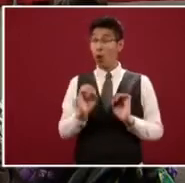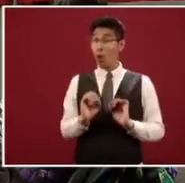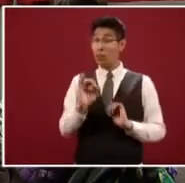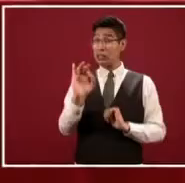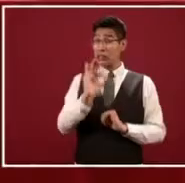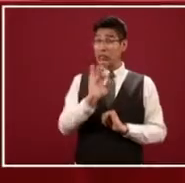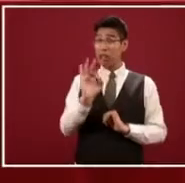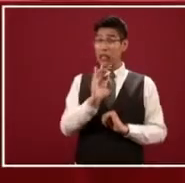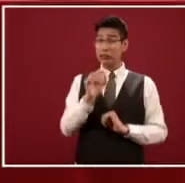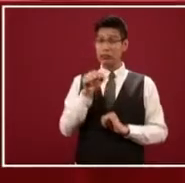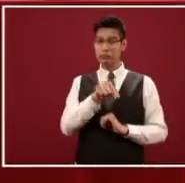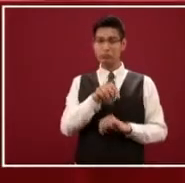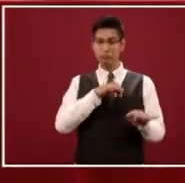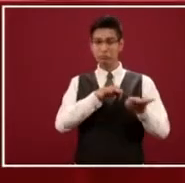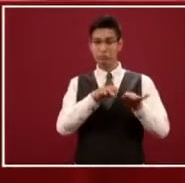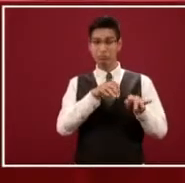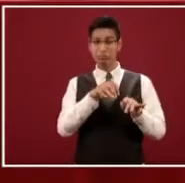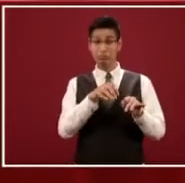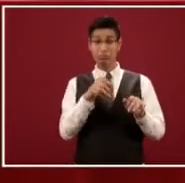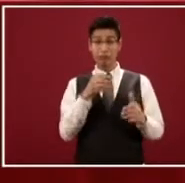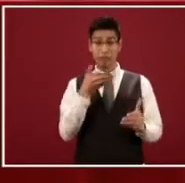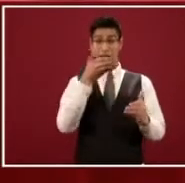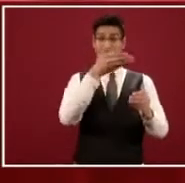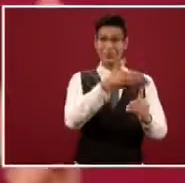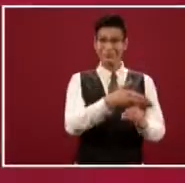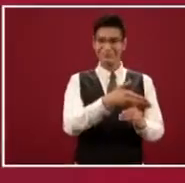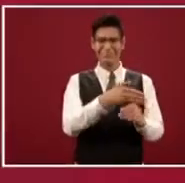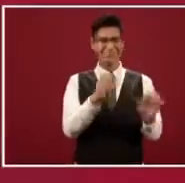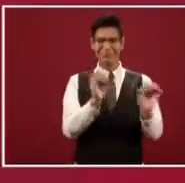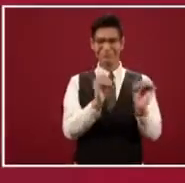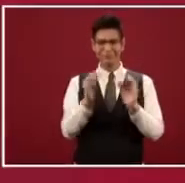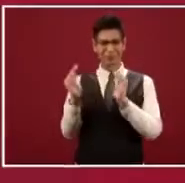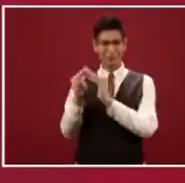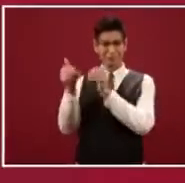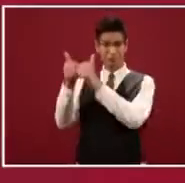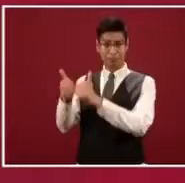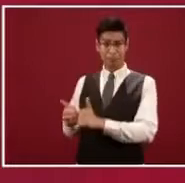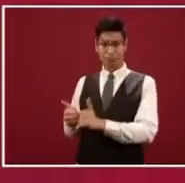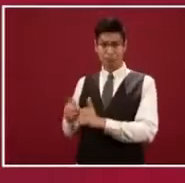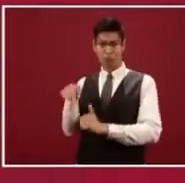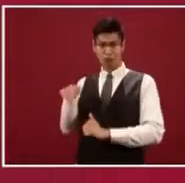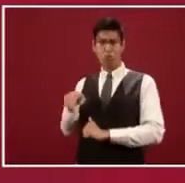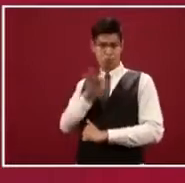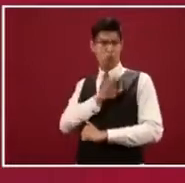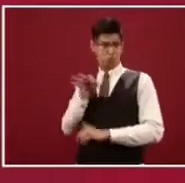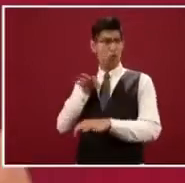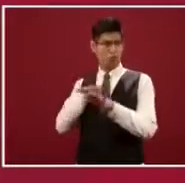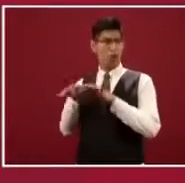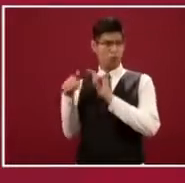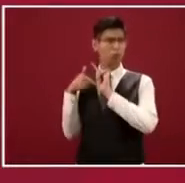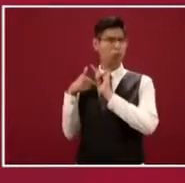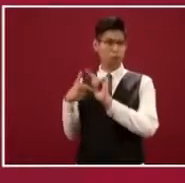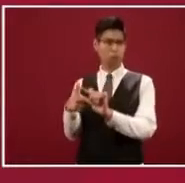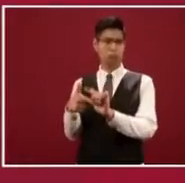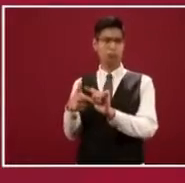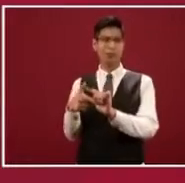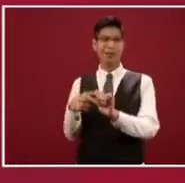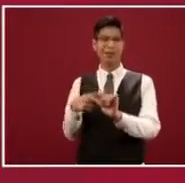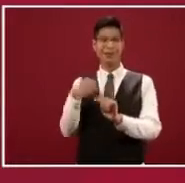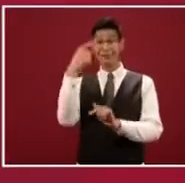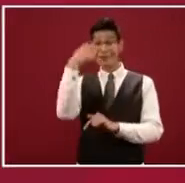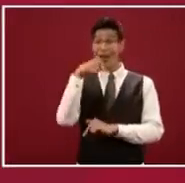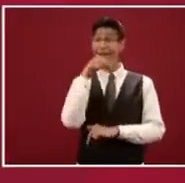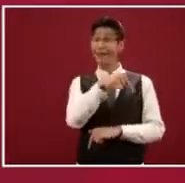de las y los trabajadores para evitar la conglomeración en cualquier número en el interior del